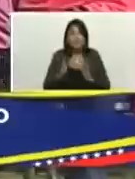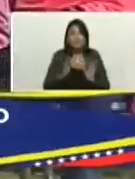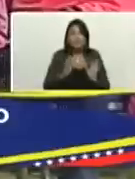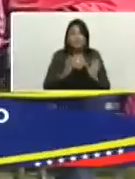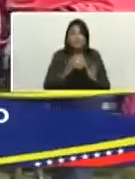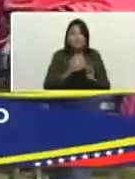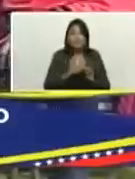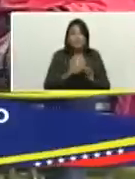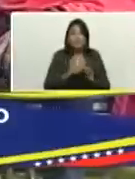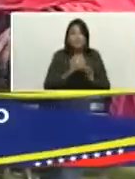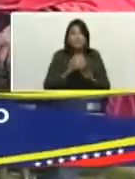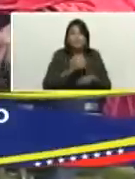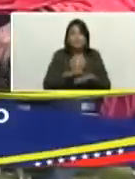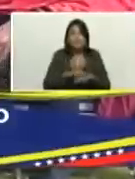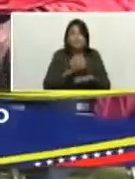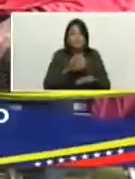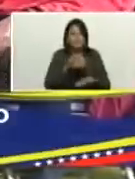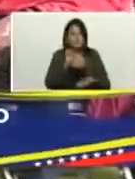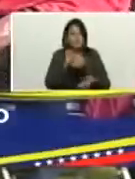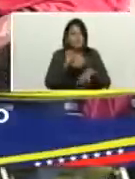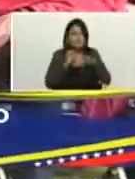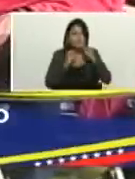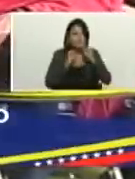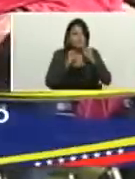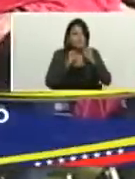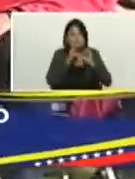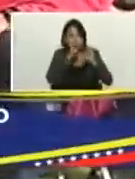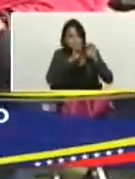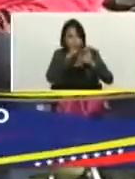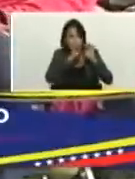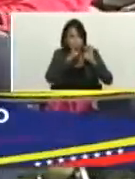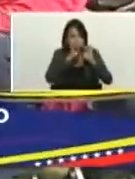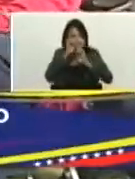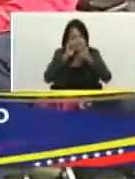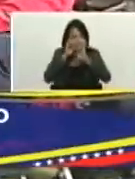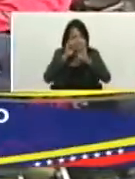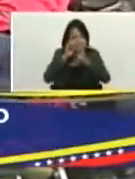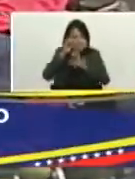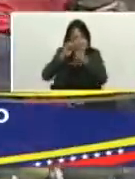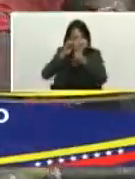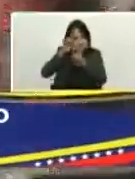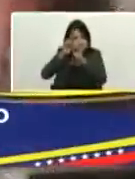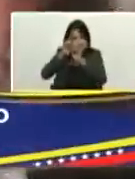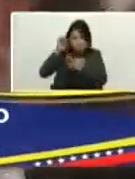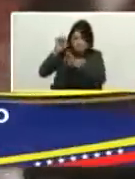nos permite analizar los momentos,